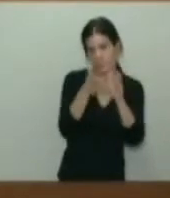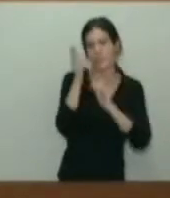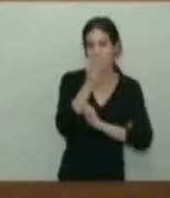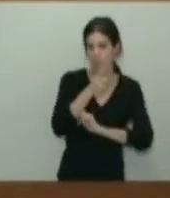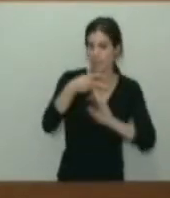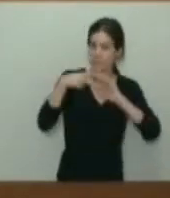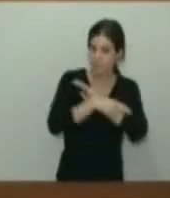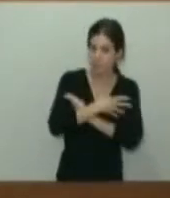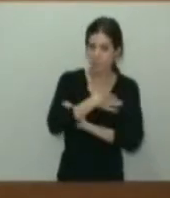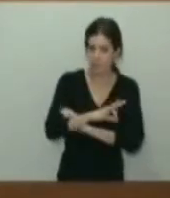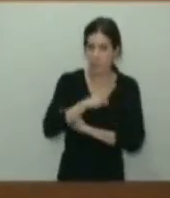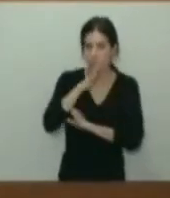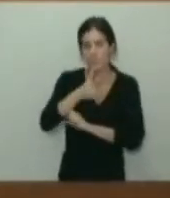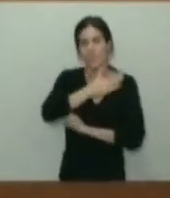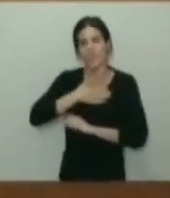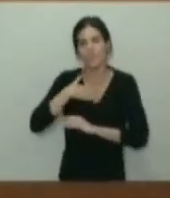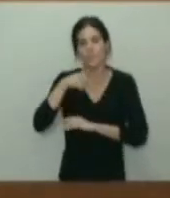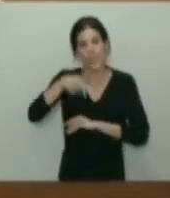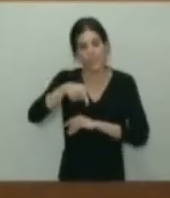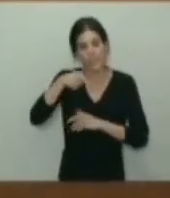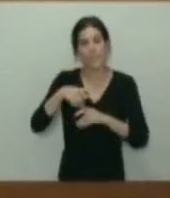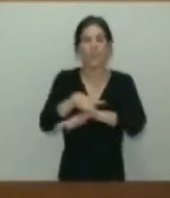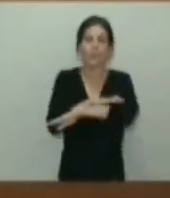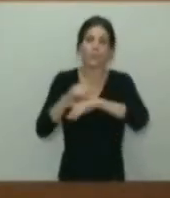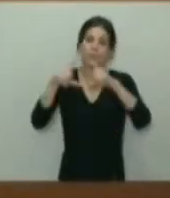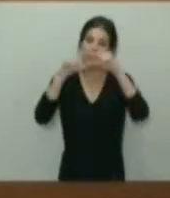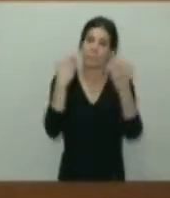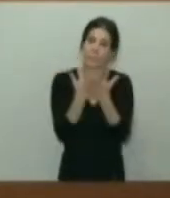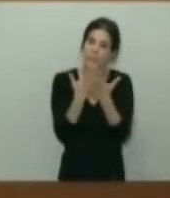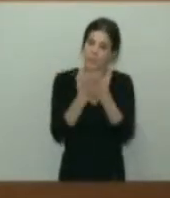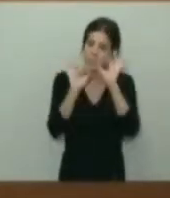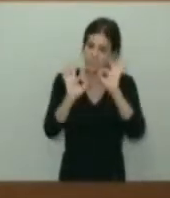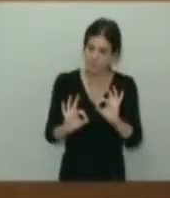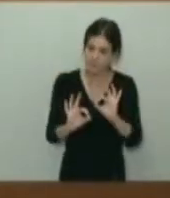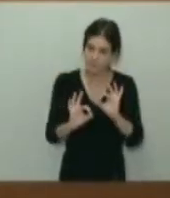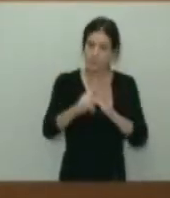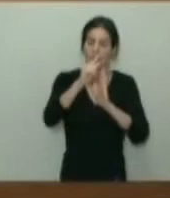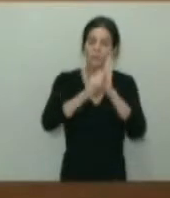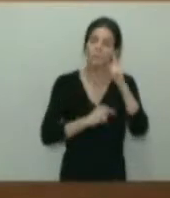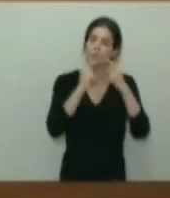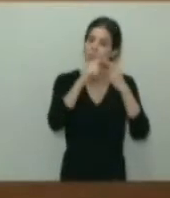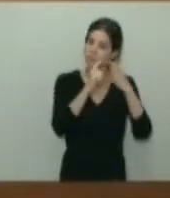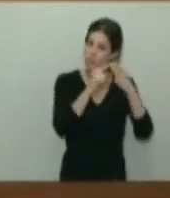haga el Gobierno de Asturias. Es lo que estamos solicitando en el primer punto de nuestra